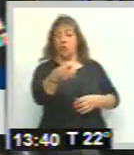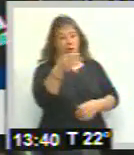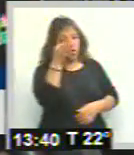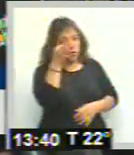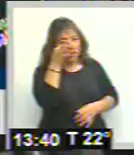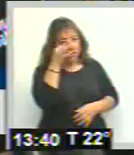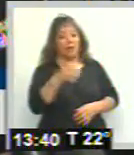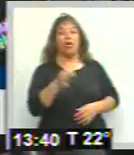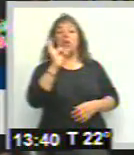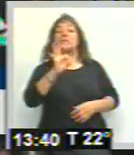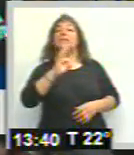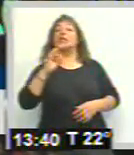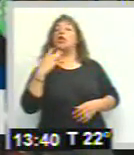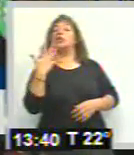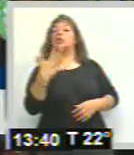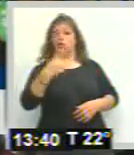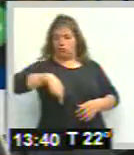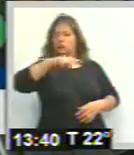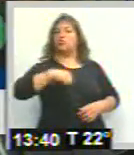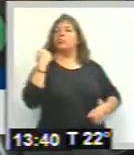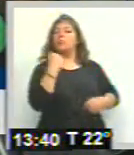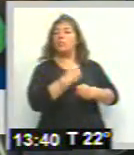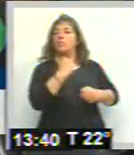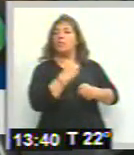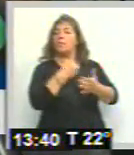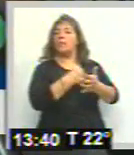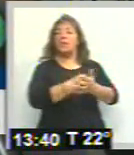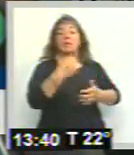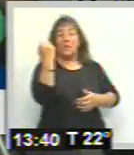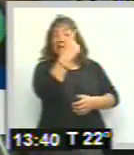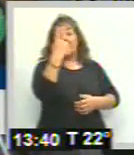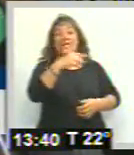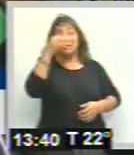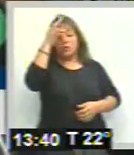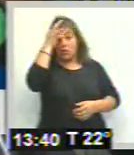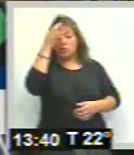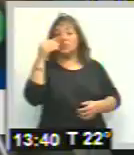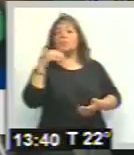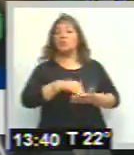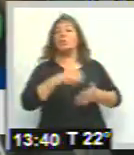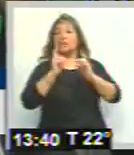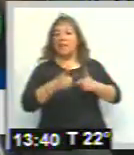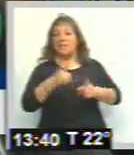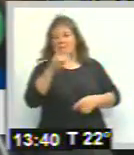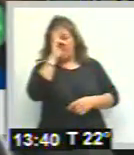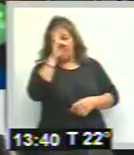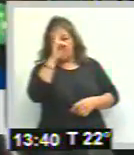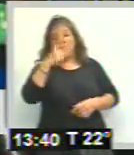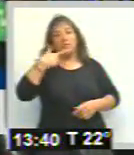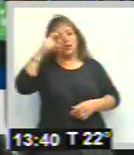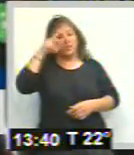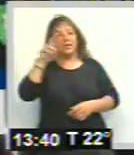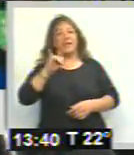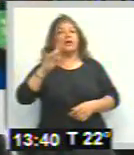05, que yo he hecho la pelea y hemos ganado. Ahora están cobrando casi 12 millones, 1.900 compañeros. También es culpa del sinvergüenza de Cerrudo porque firmó con San